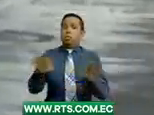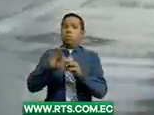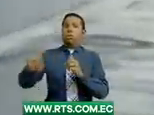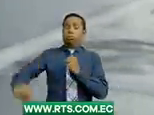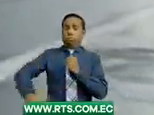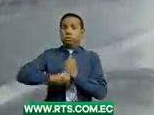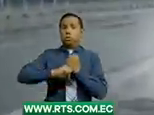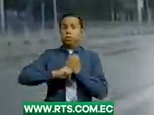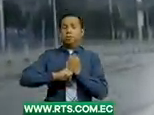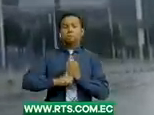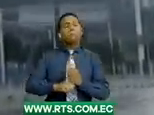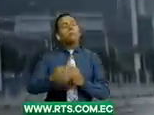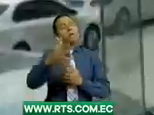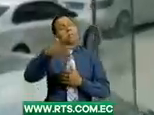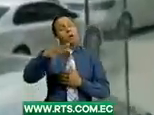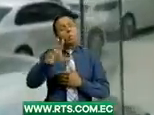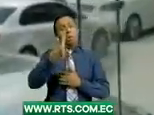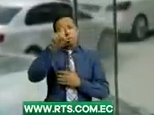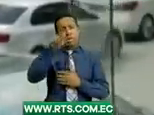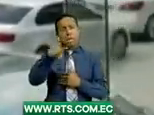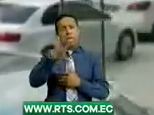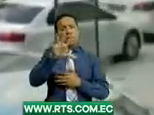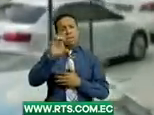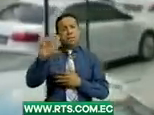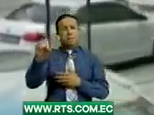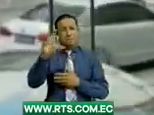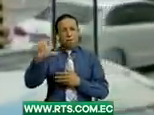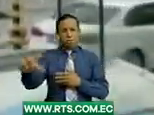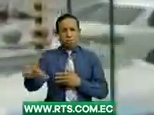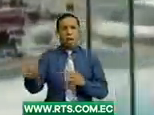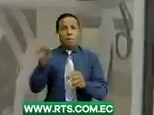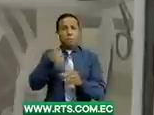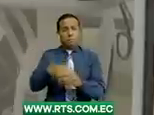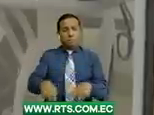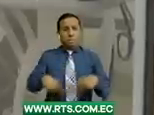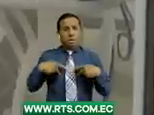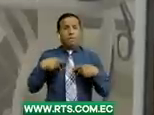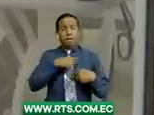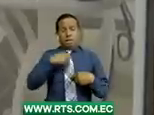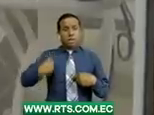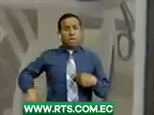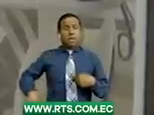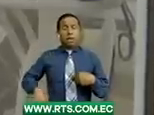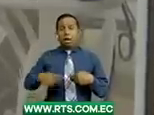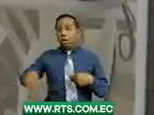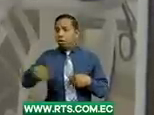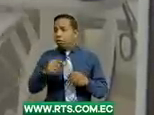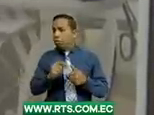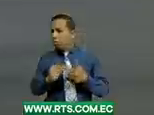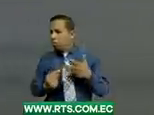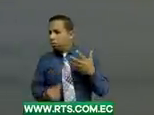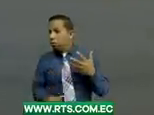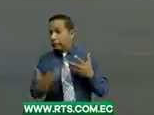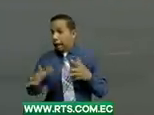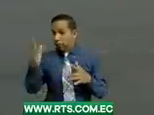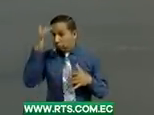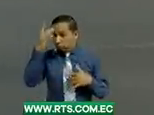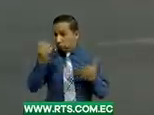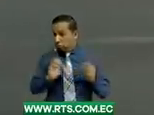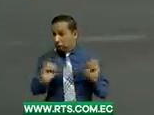Aproximadamente 1.500 ecuatorianos que residen o se encuentran temporalmente en China no registran contagio de coronavirus.